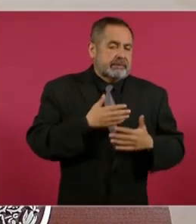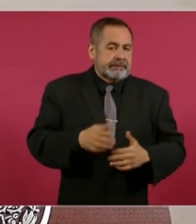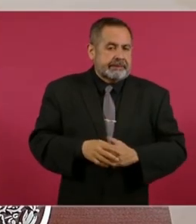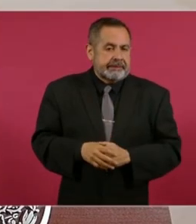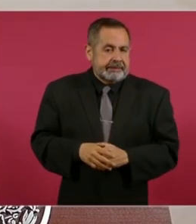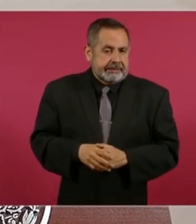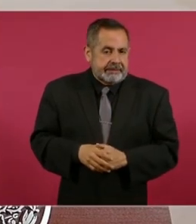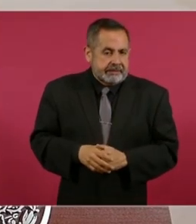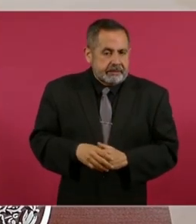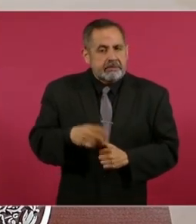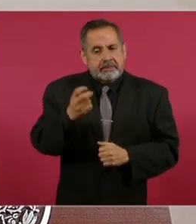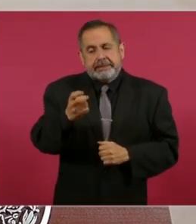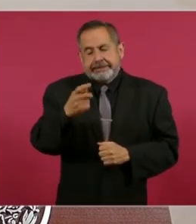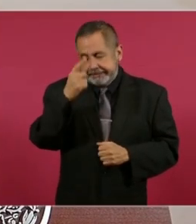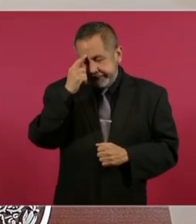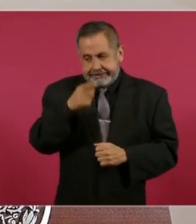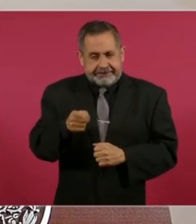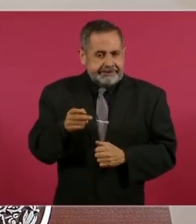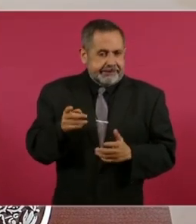Por eso son las nuevas